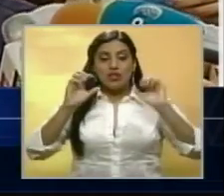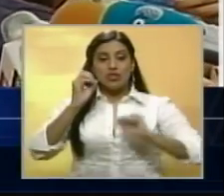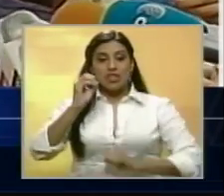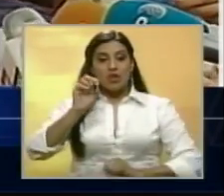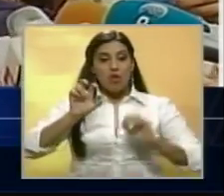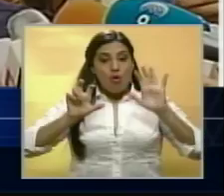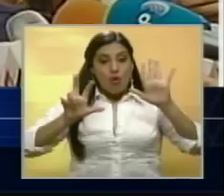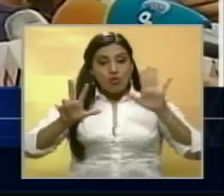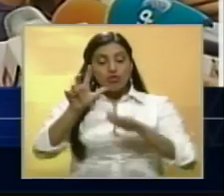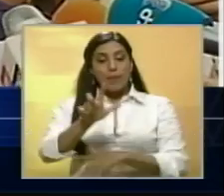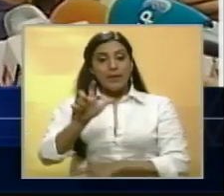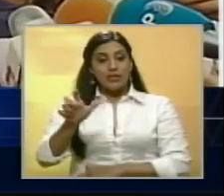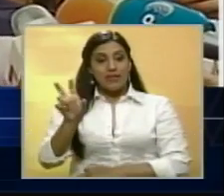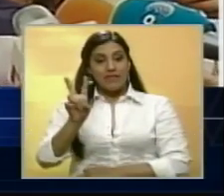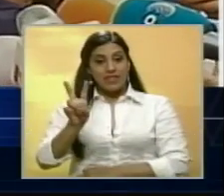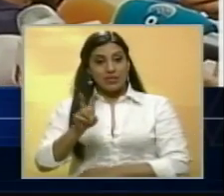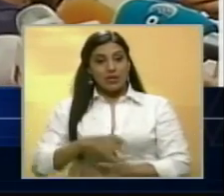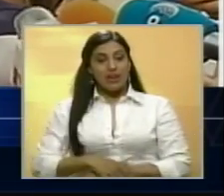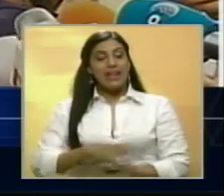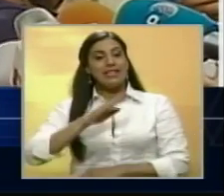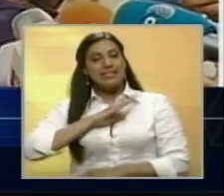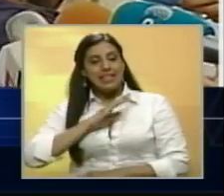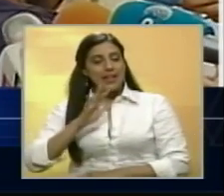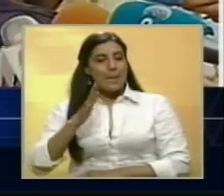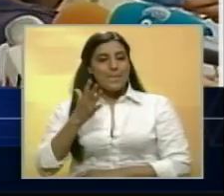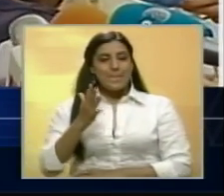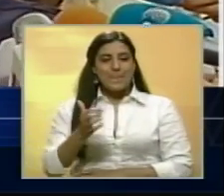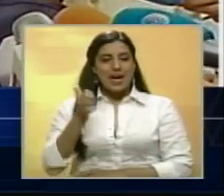194.708 venezolanos. Tenemos